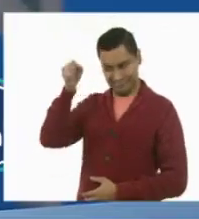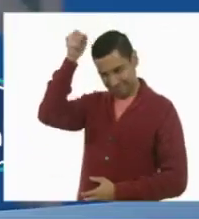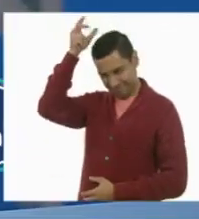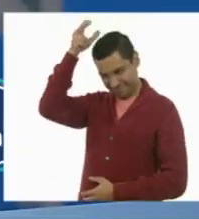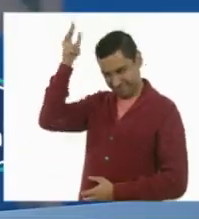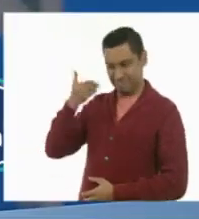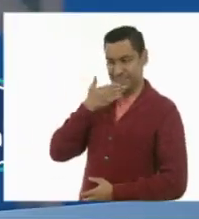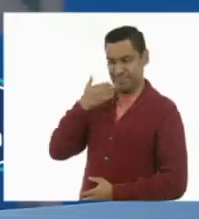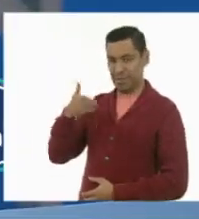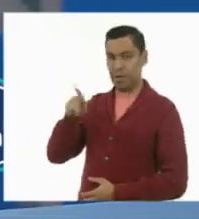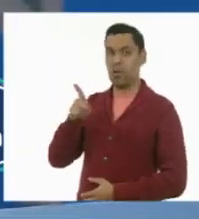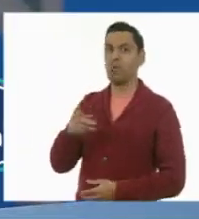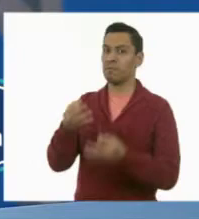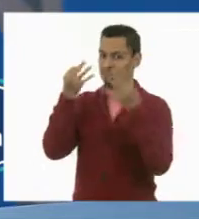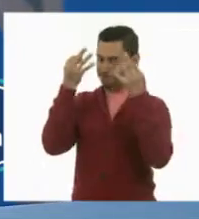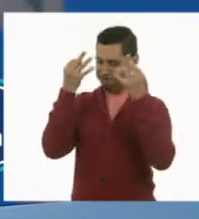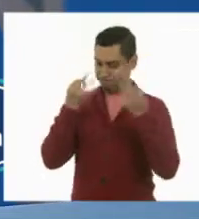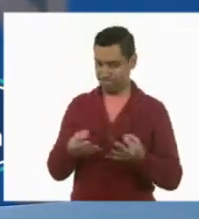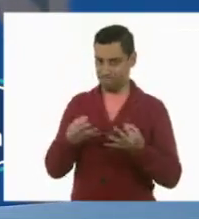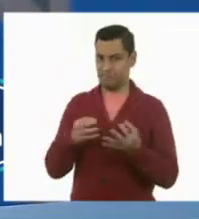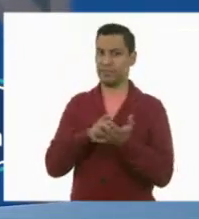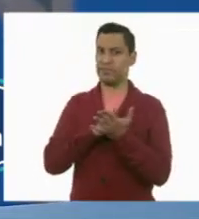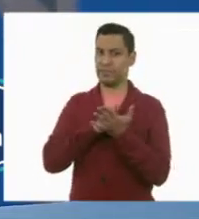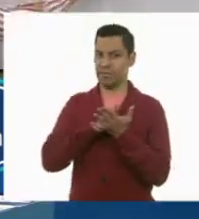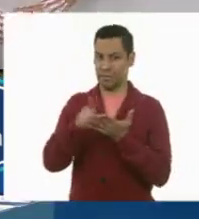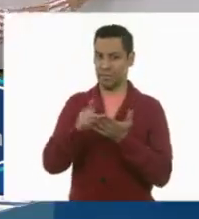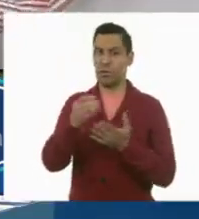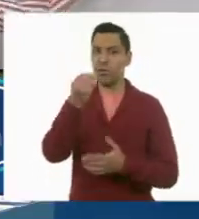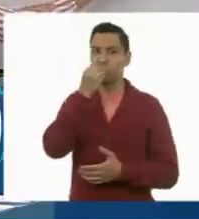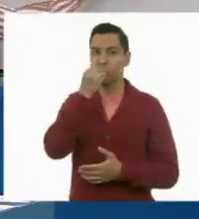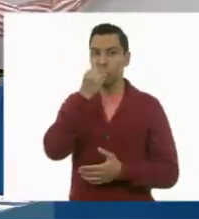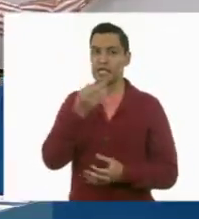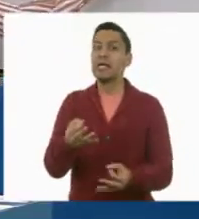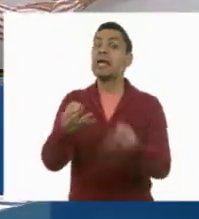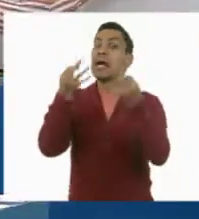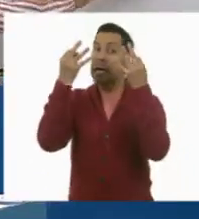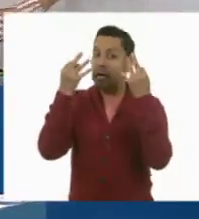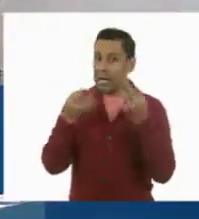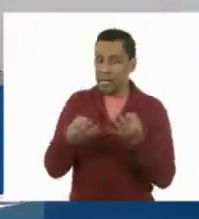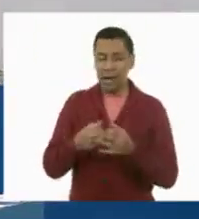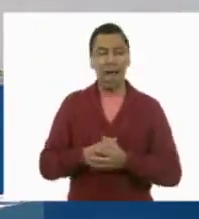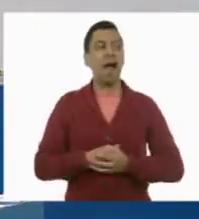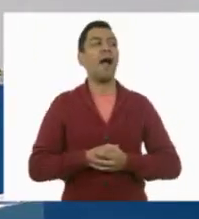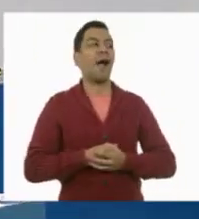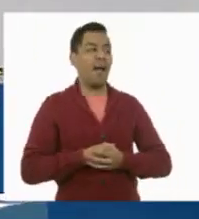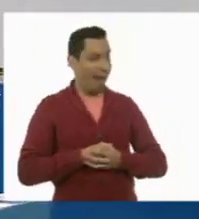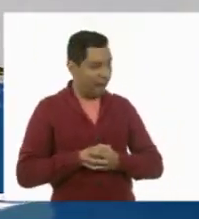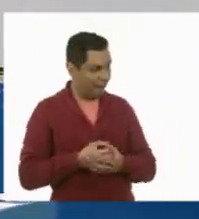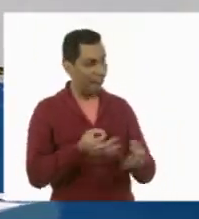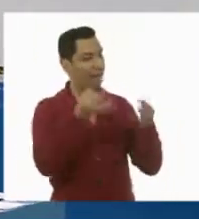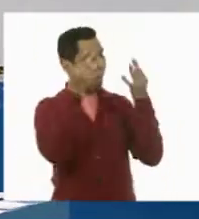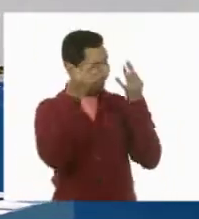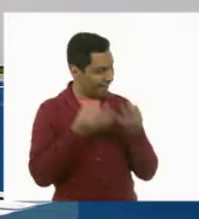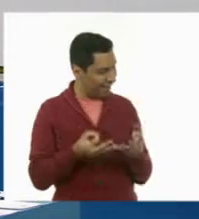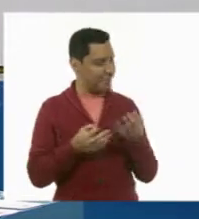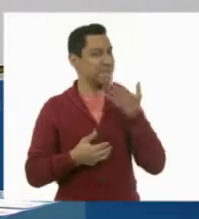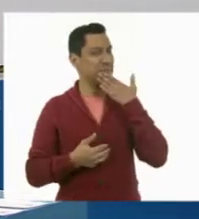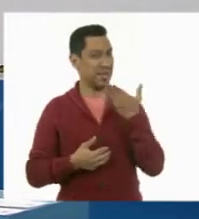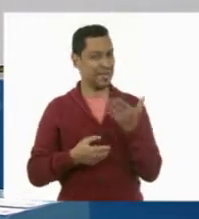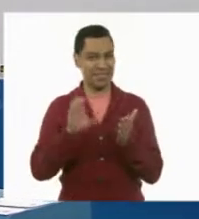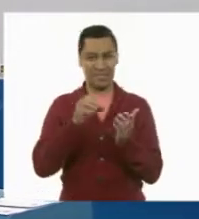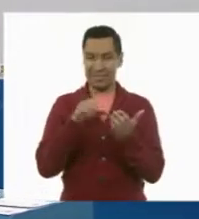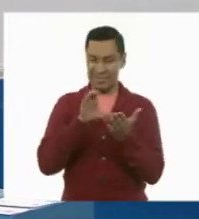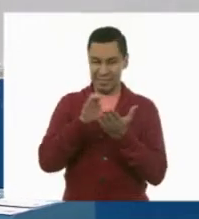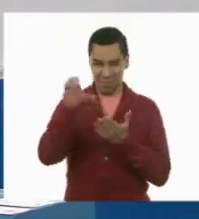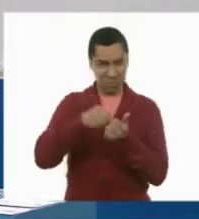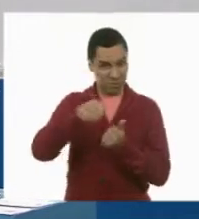debe ser correcta. Ah, correcta. En nuestra constitución política nos habla que